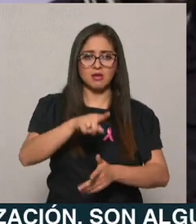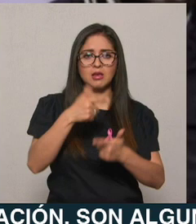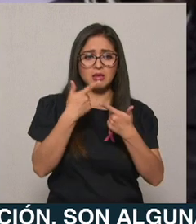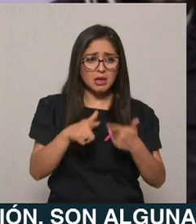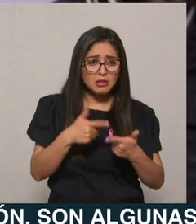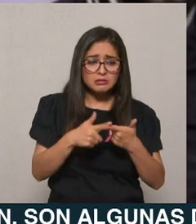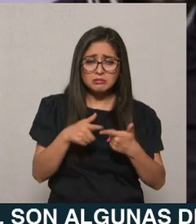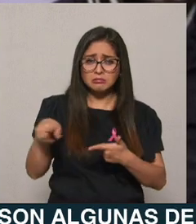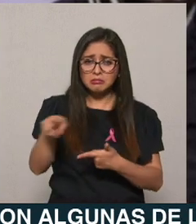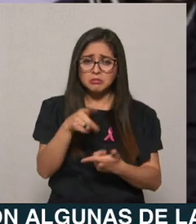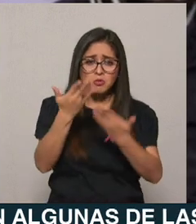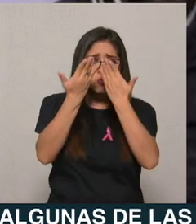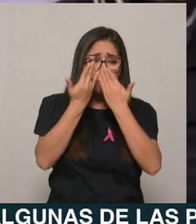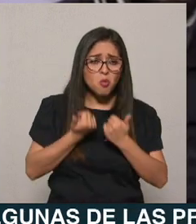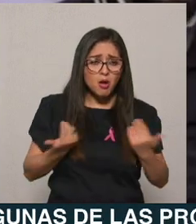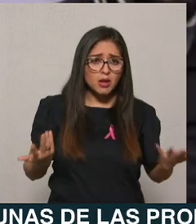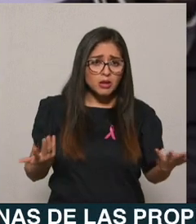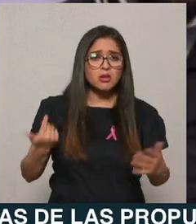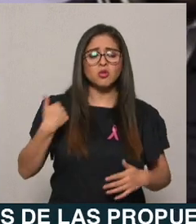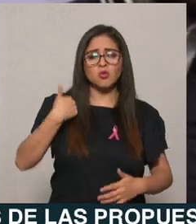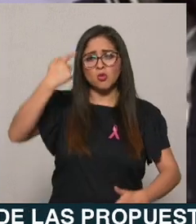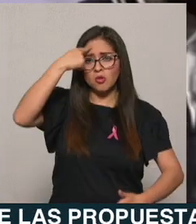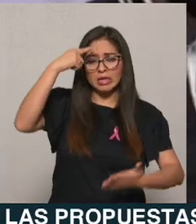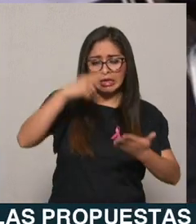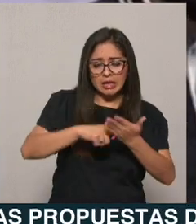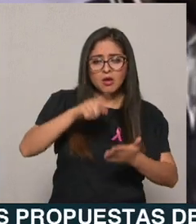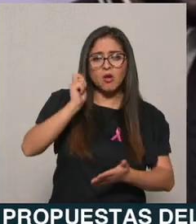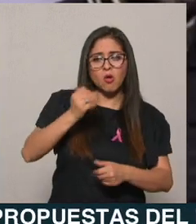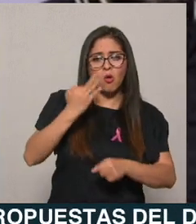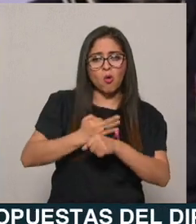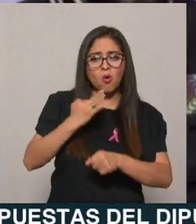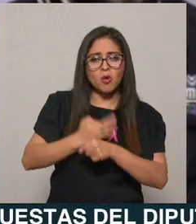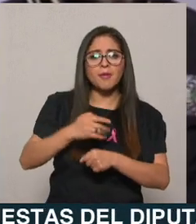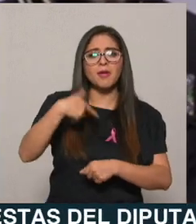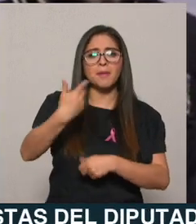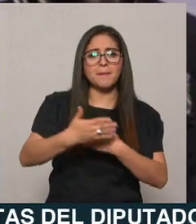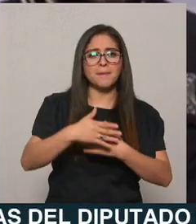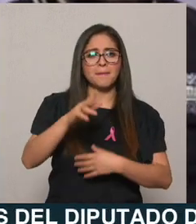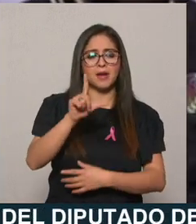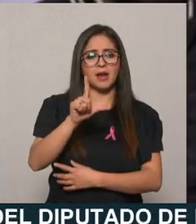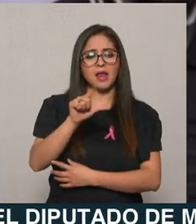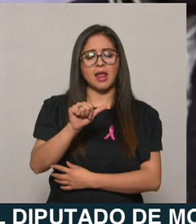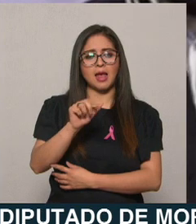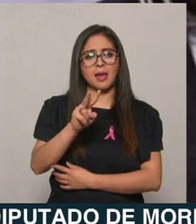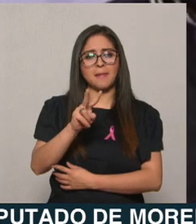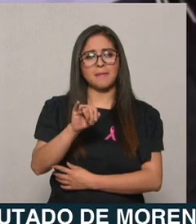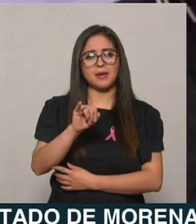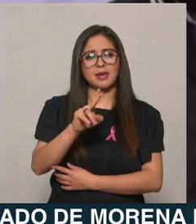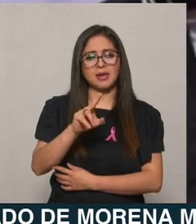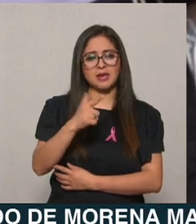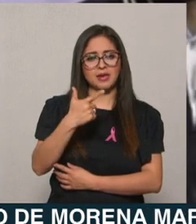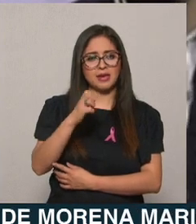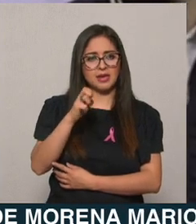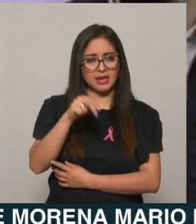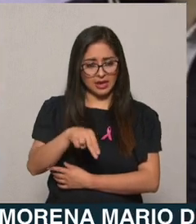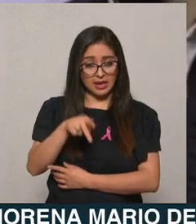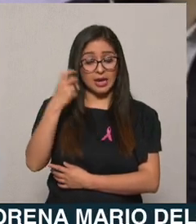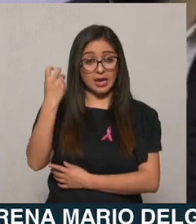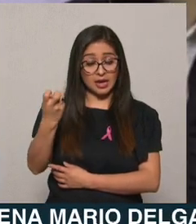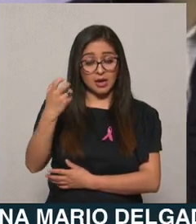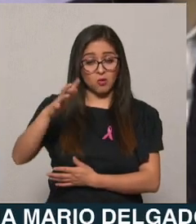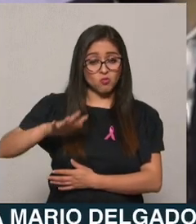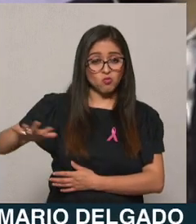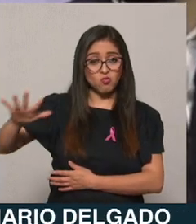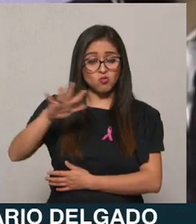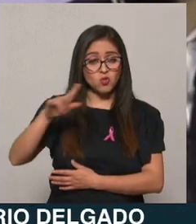prestaciones sociales. Creemos que en espacios como el que se acaba de desocupar de La Virgen se puede desarrollar ahí,